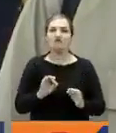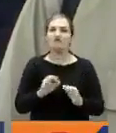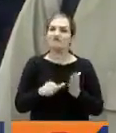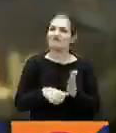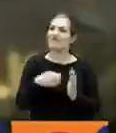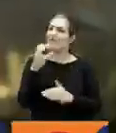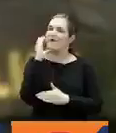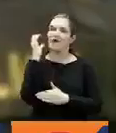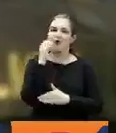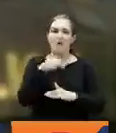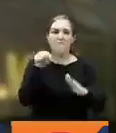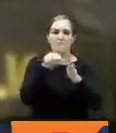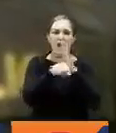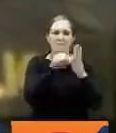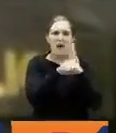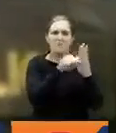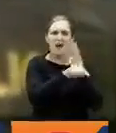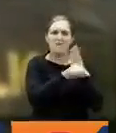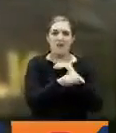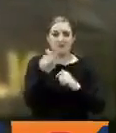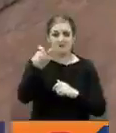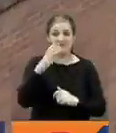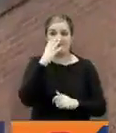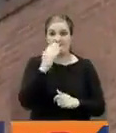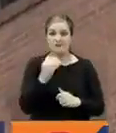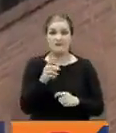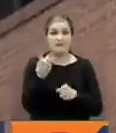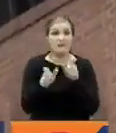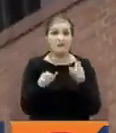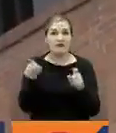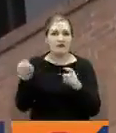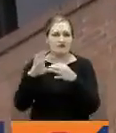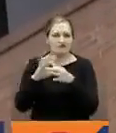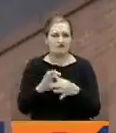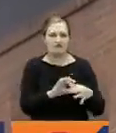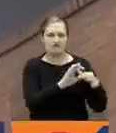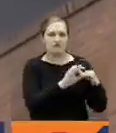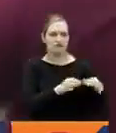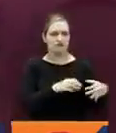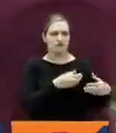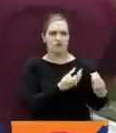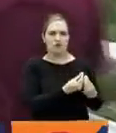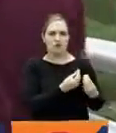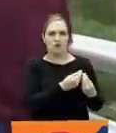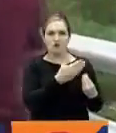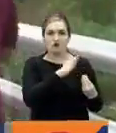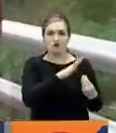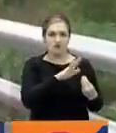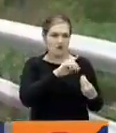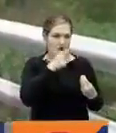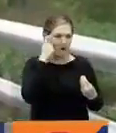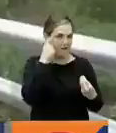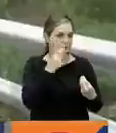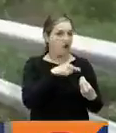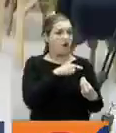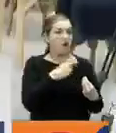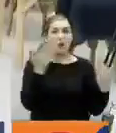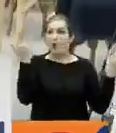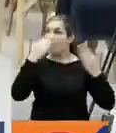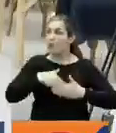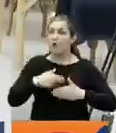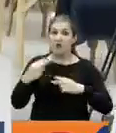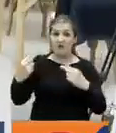y empiezan a asesinar. El funcionario explicó que los criminales, con complicidad de funcionarios públicos, sacan sus registros civiles para evadir la